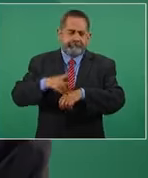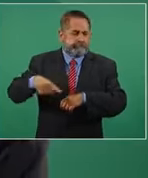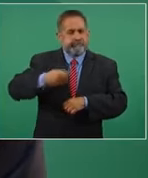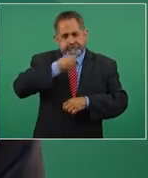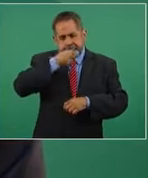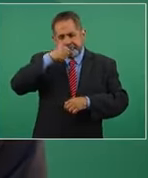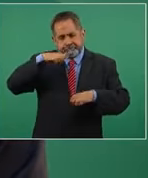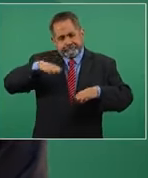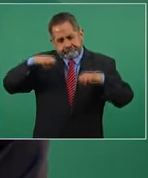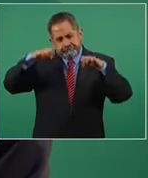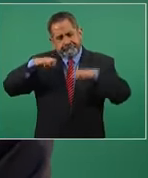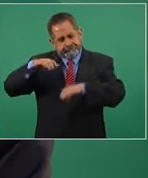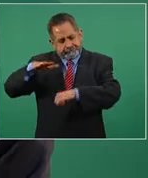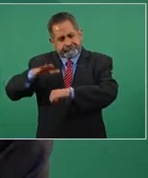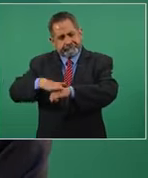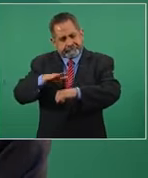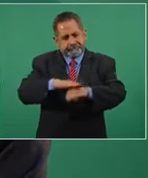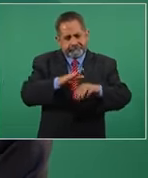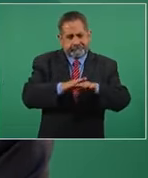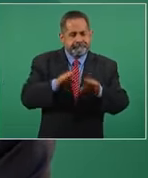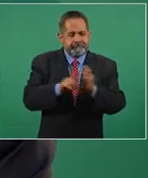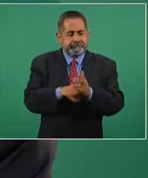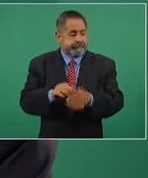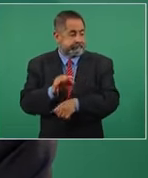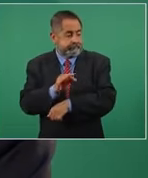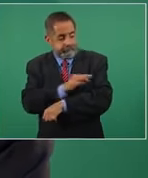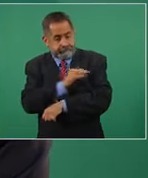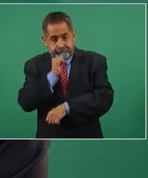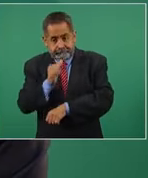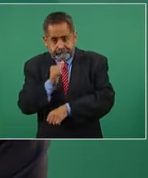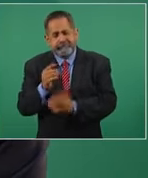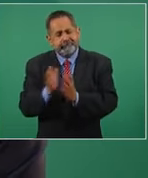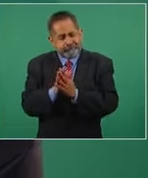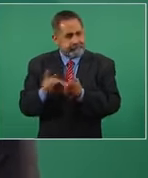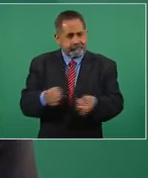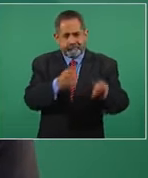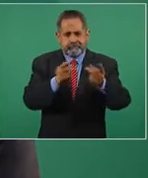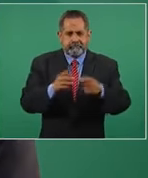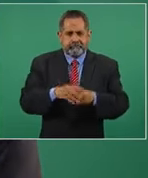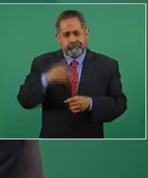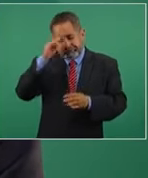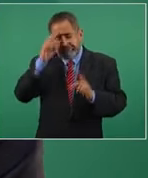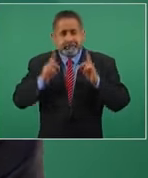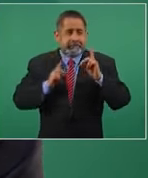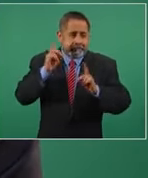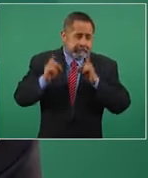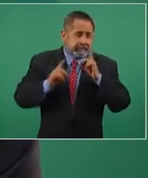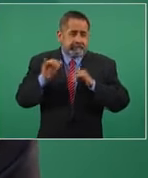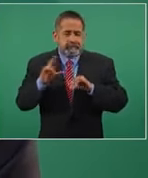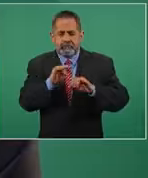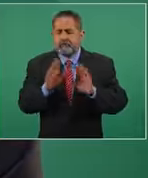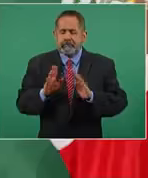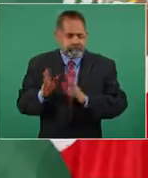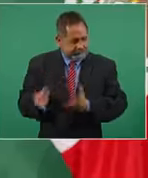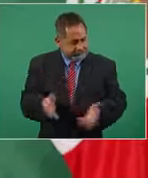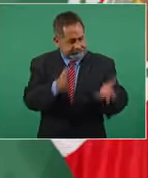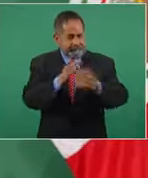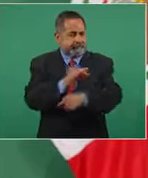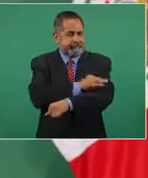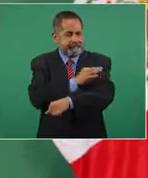adultos mayores para que, si no se han vacunado, lo hagan. Si lo estaban pensando, ya